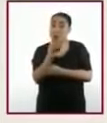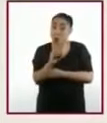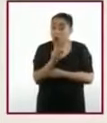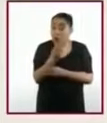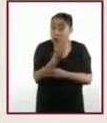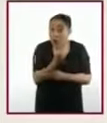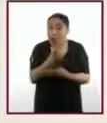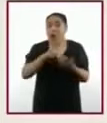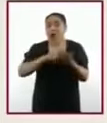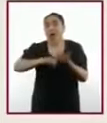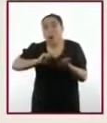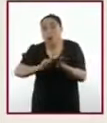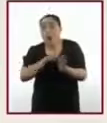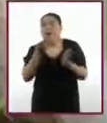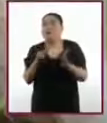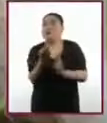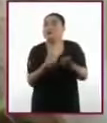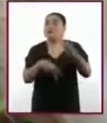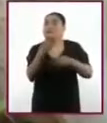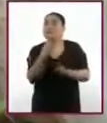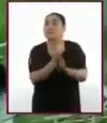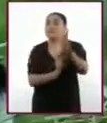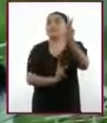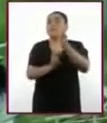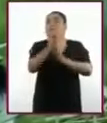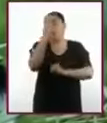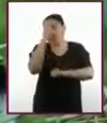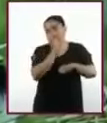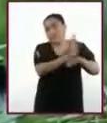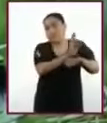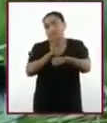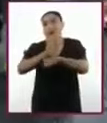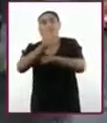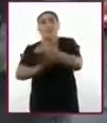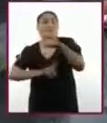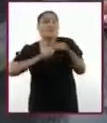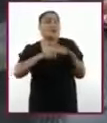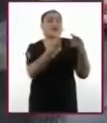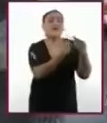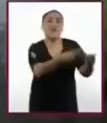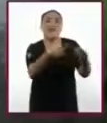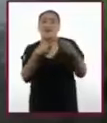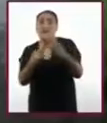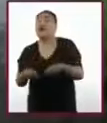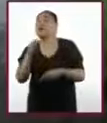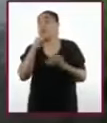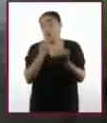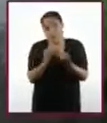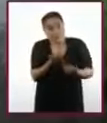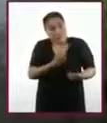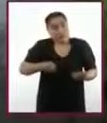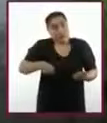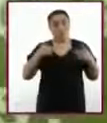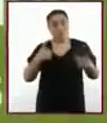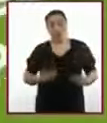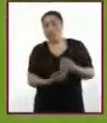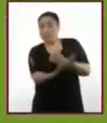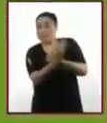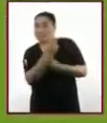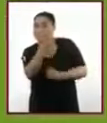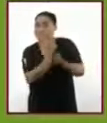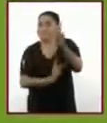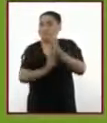una cadena de vida que beneficia de diferentes maneras a todos los animales, incluidos los seres humanos.